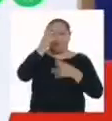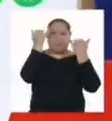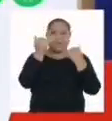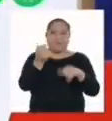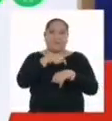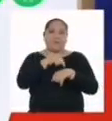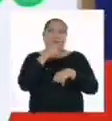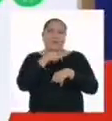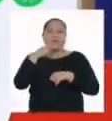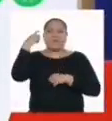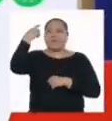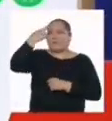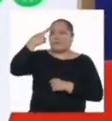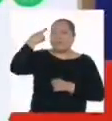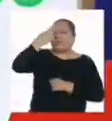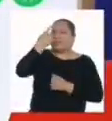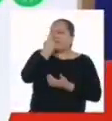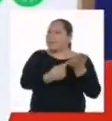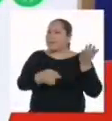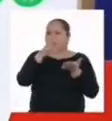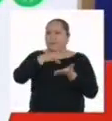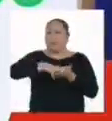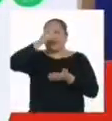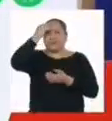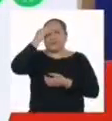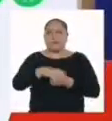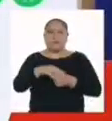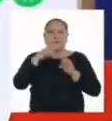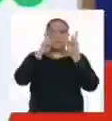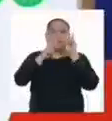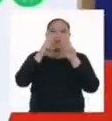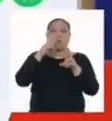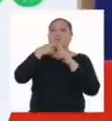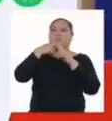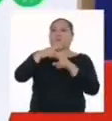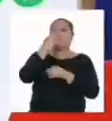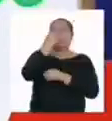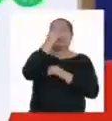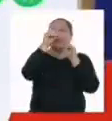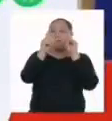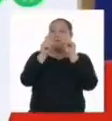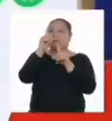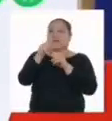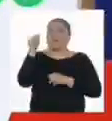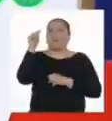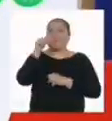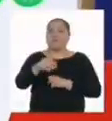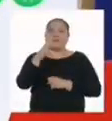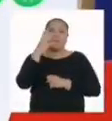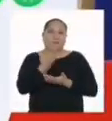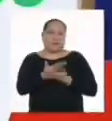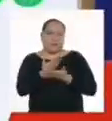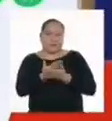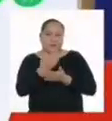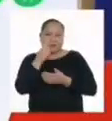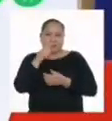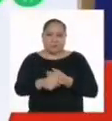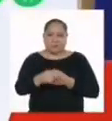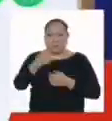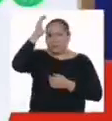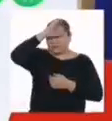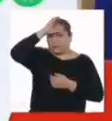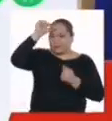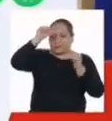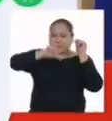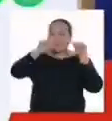es momento de reflexionar sobre lo que hemos aprendido. Vamos a responder unas cuantas preguntas sobre esta experiencia con conocimiento